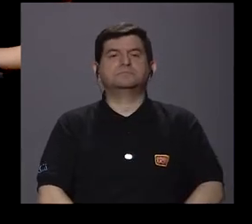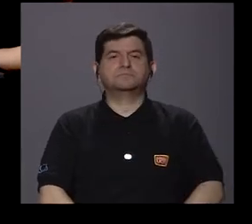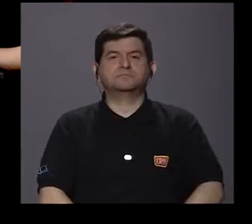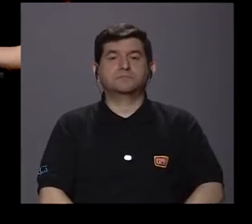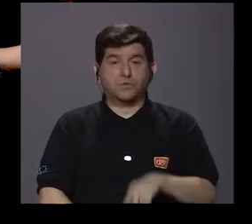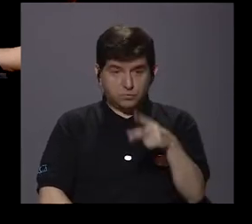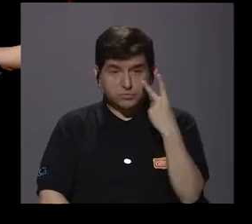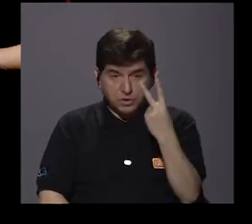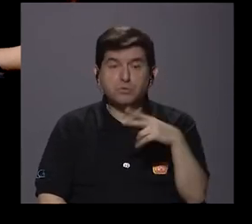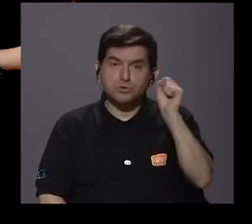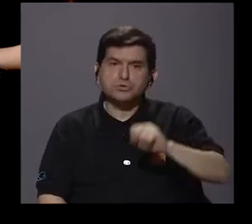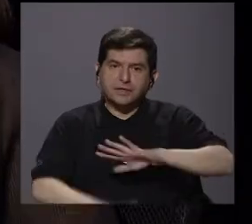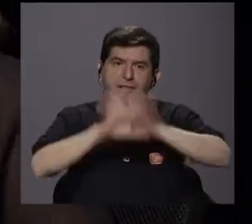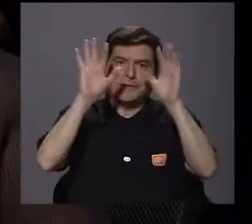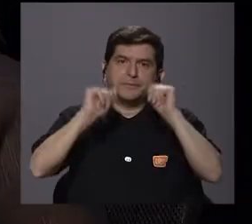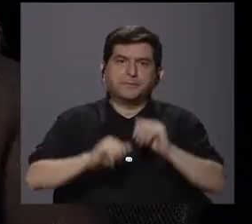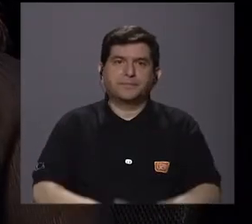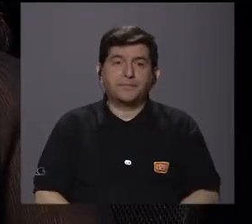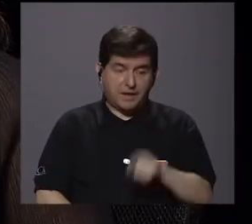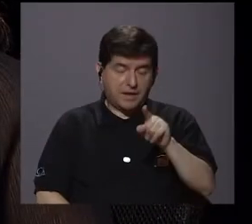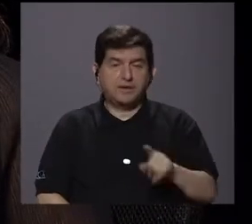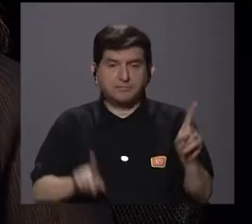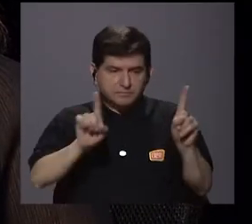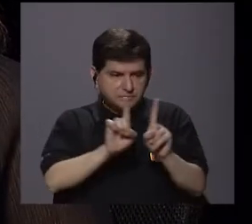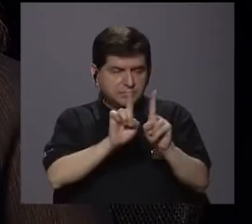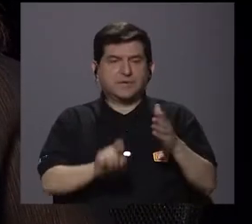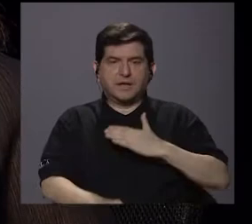¿Usted vio eso? Sí. Él estaba a la par mía.